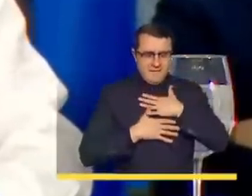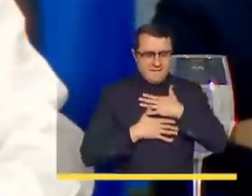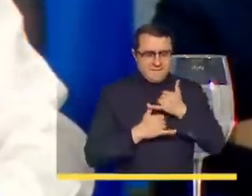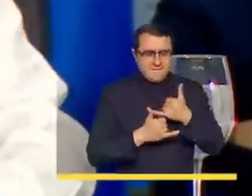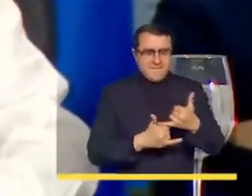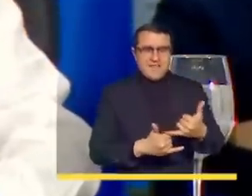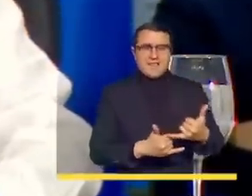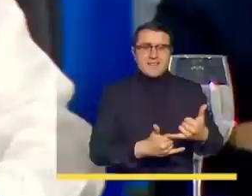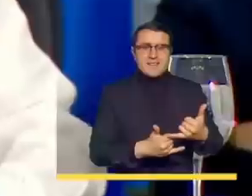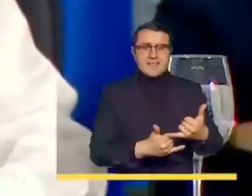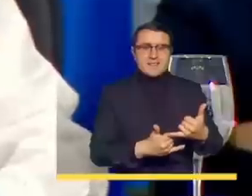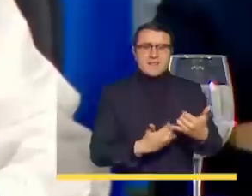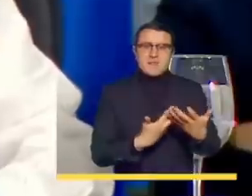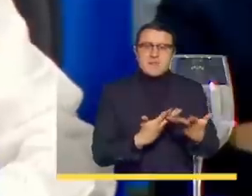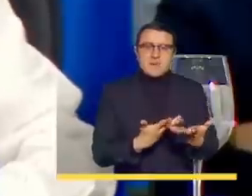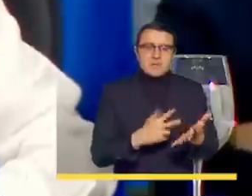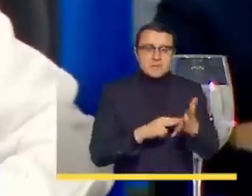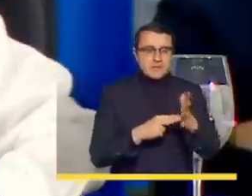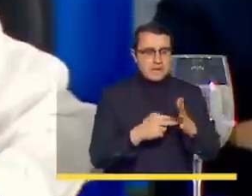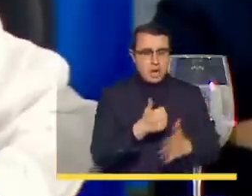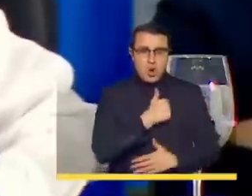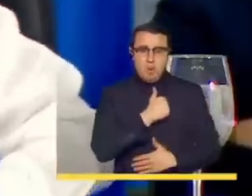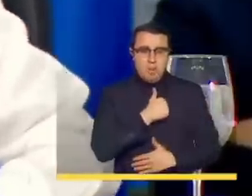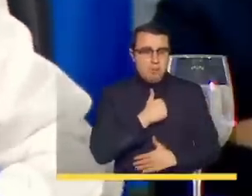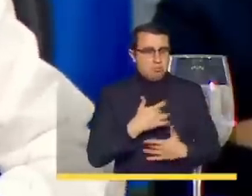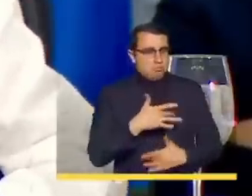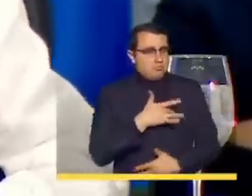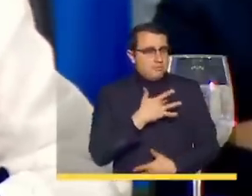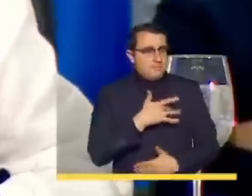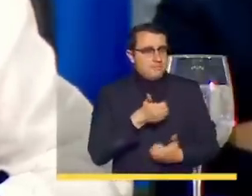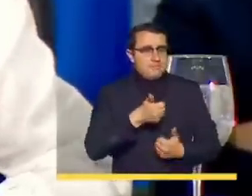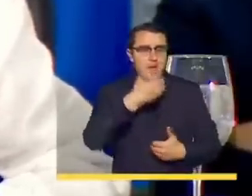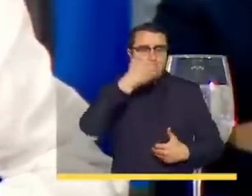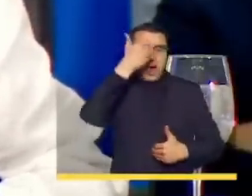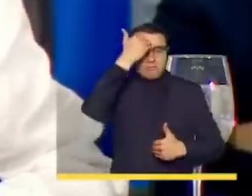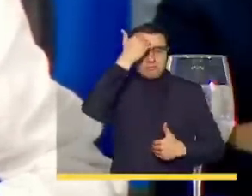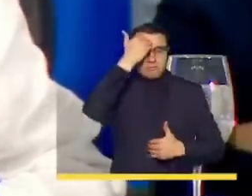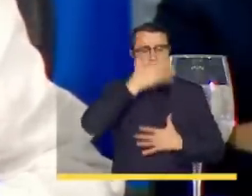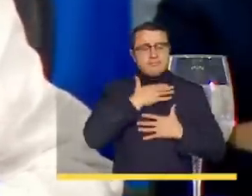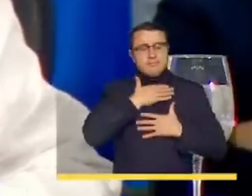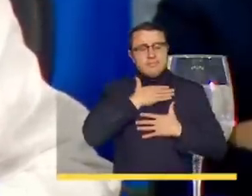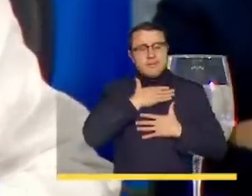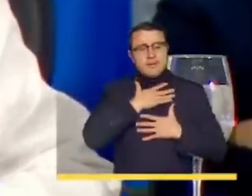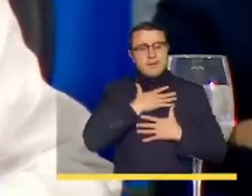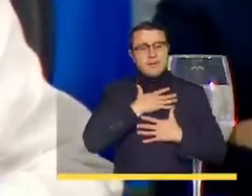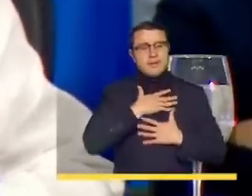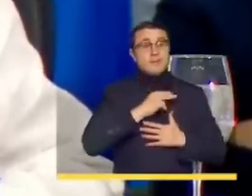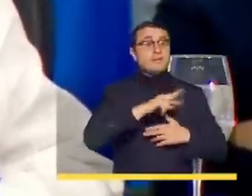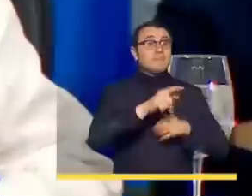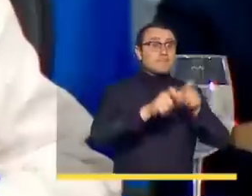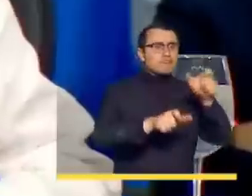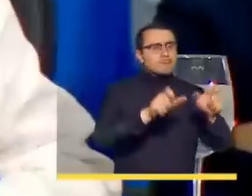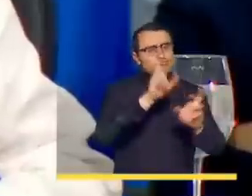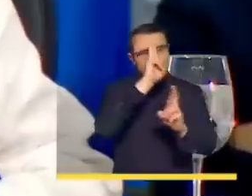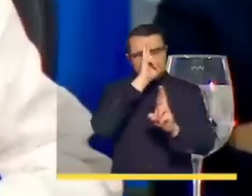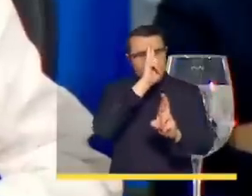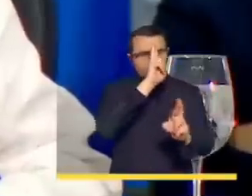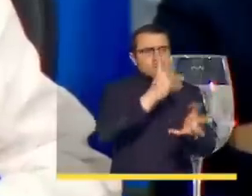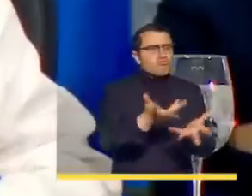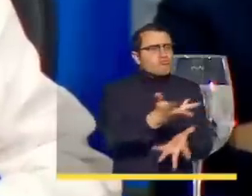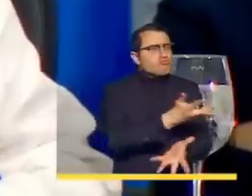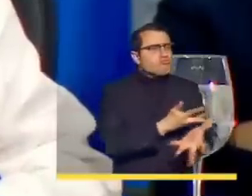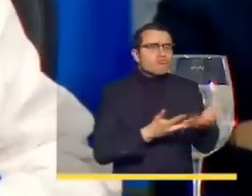es estar bien con uno mismo, estar bien con nuestra conciencia y estar bien con el prójimo.